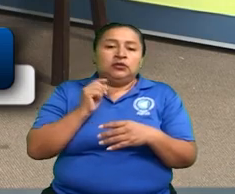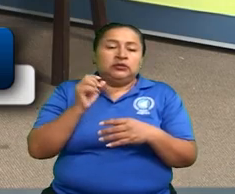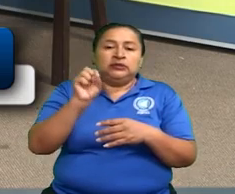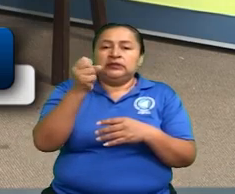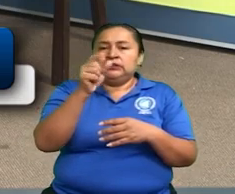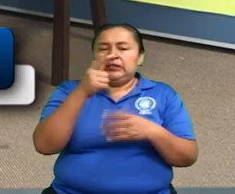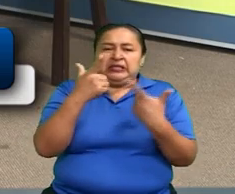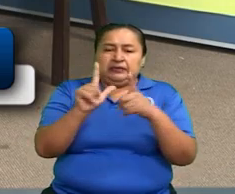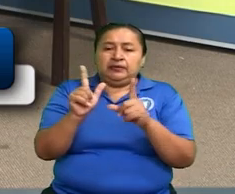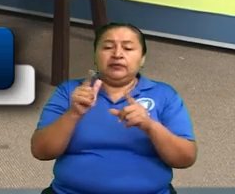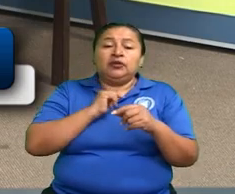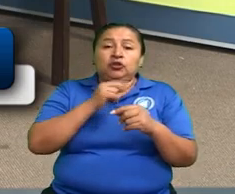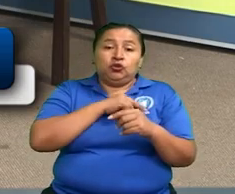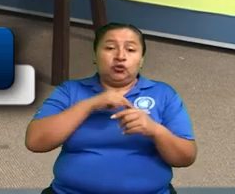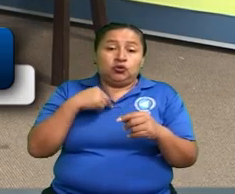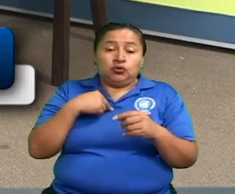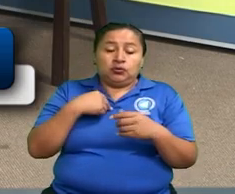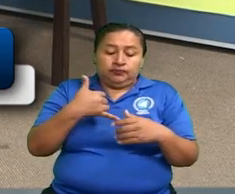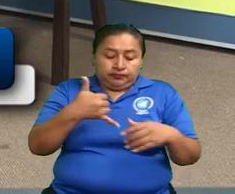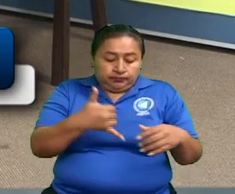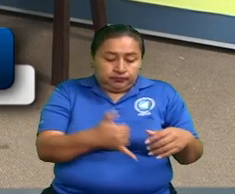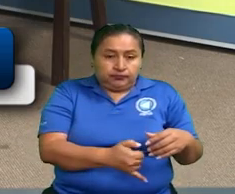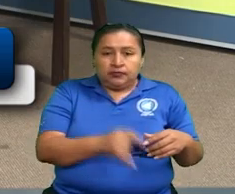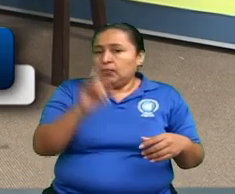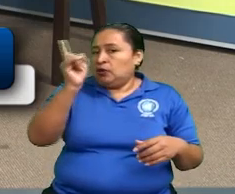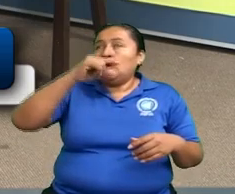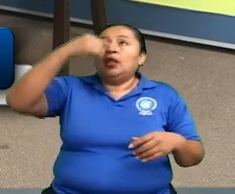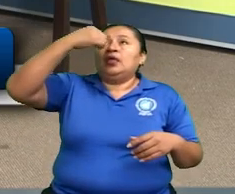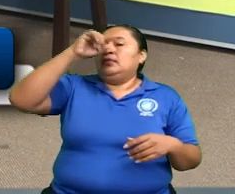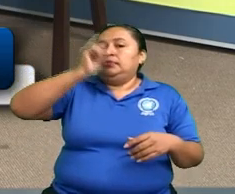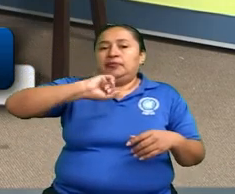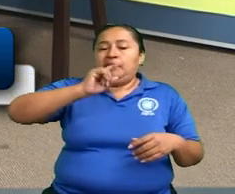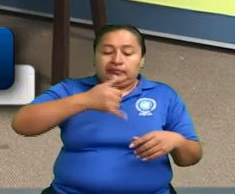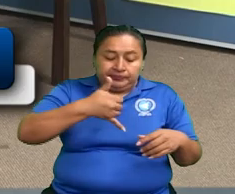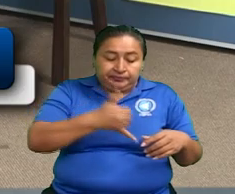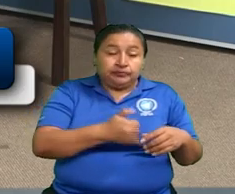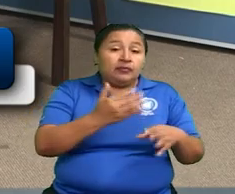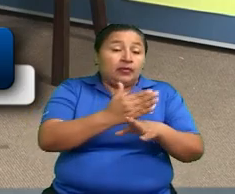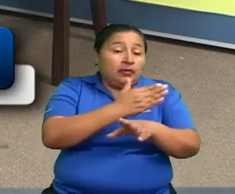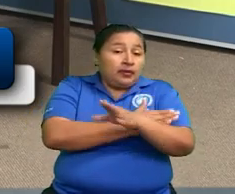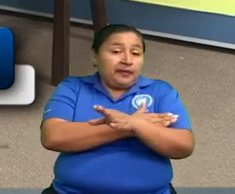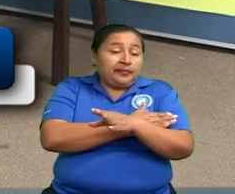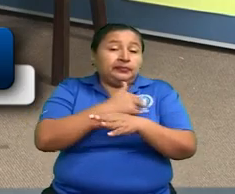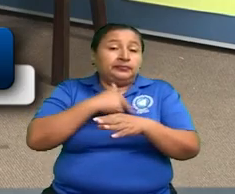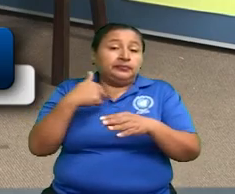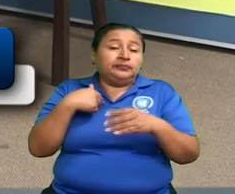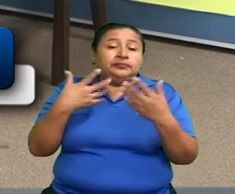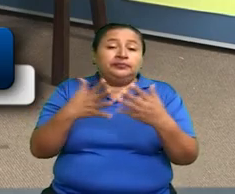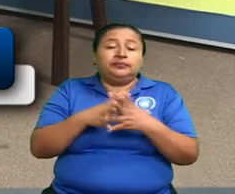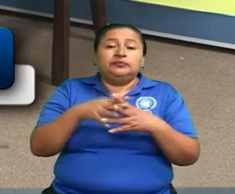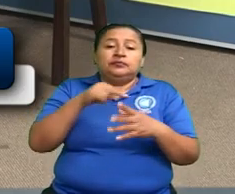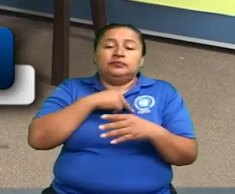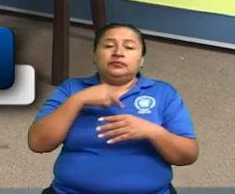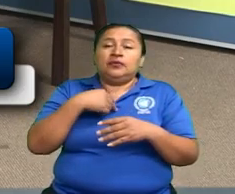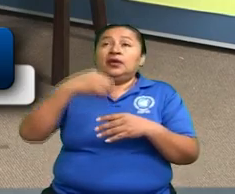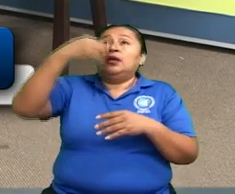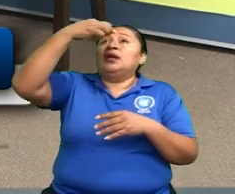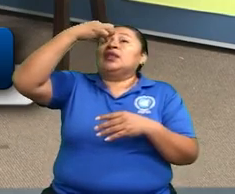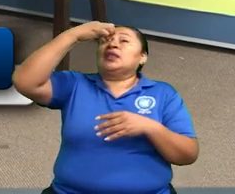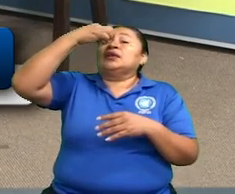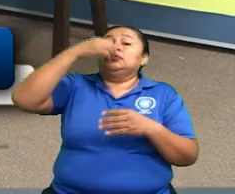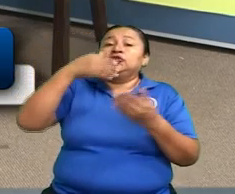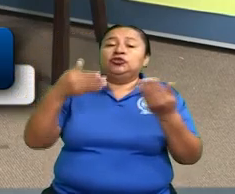caso, nosotros la aplicamos inyectada, ya no tomada, porque antes lo que hacían era que nosotros se las dábamos tomado a